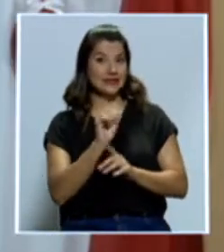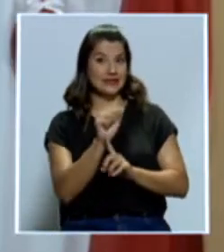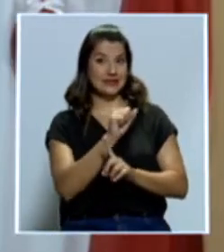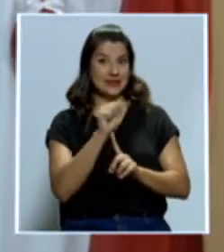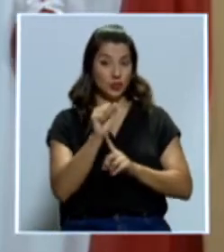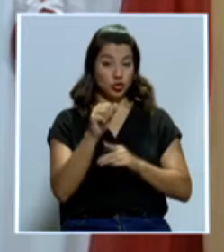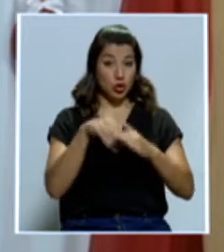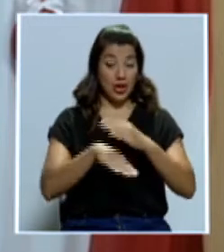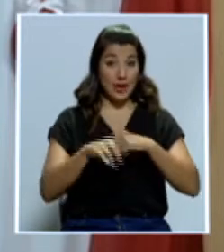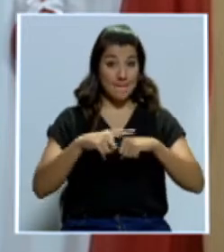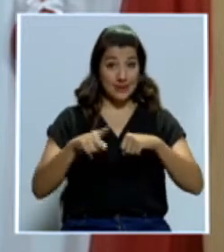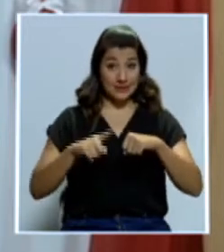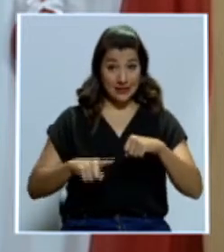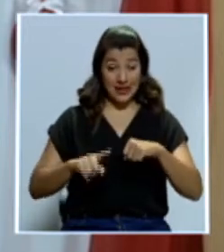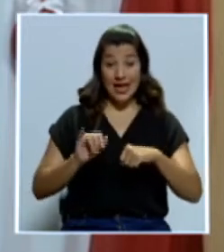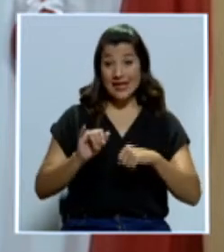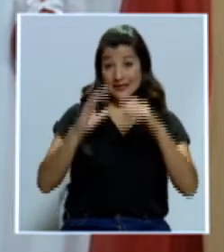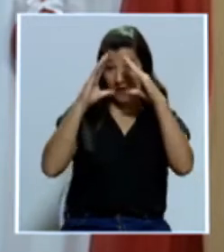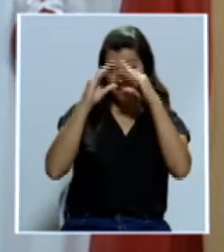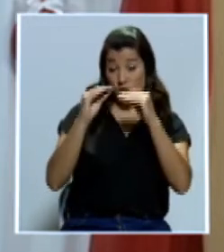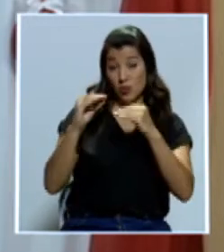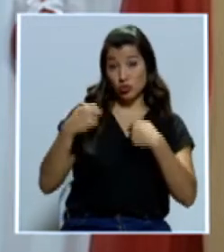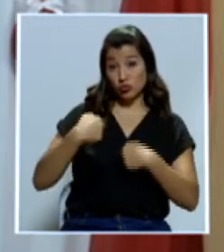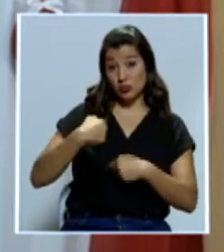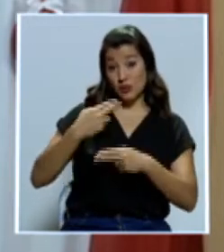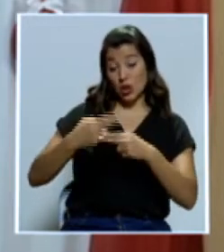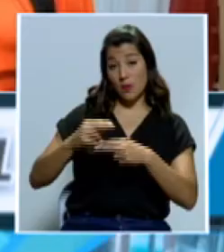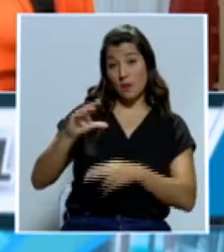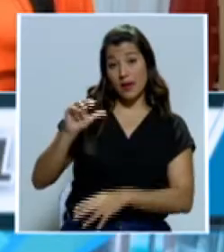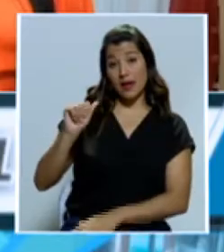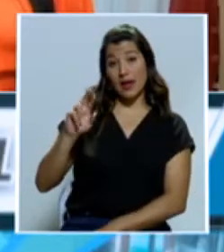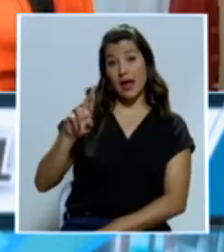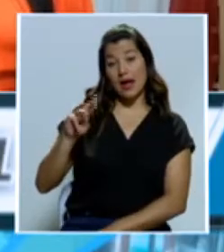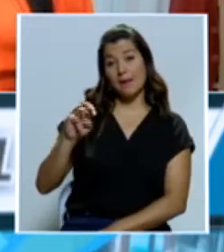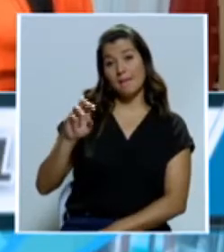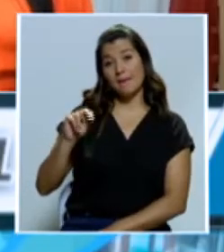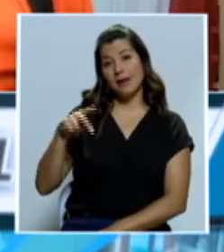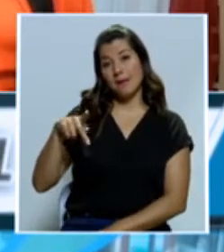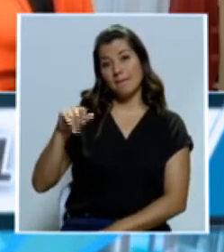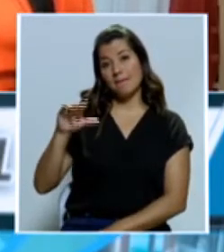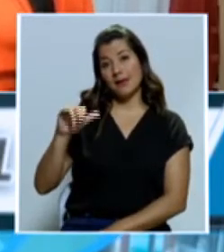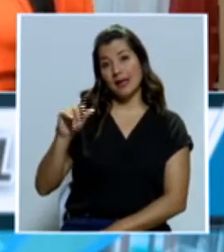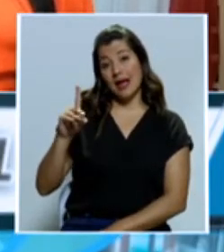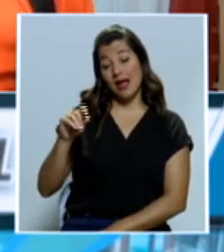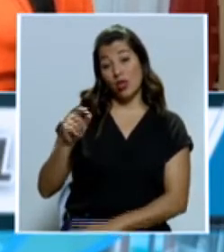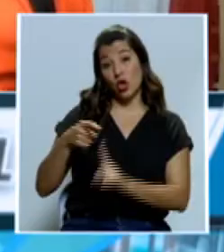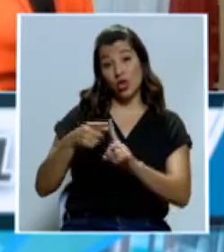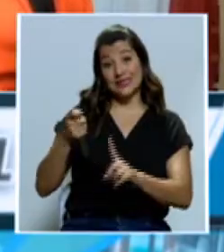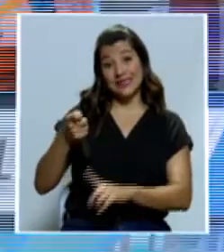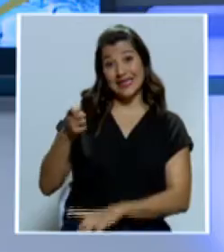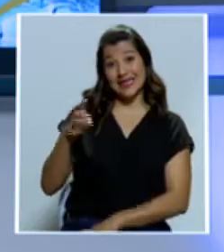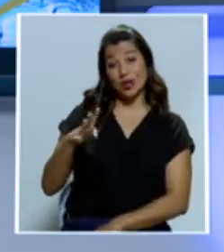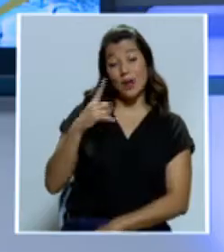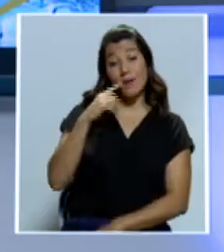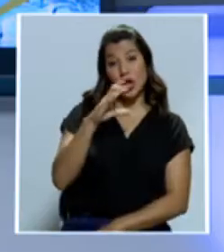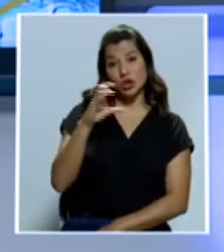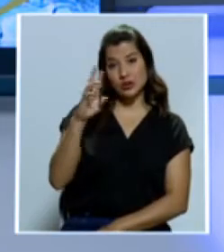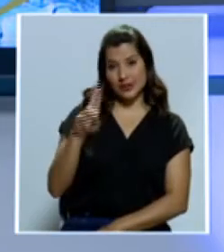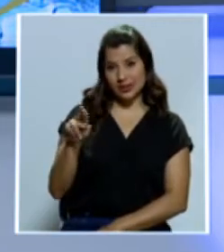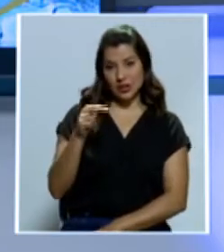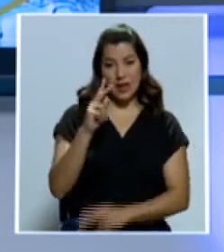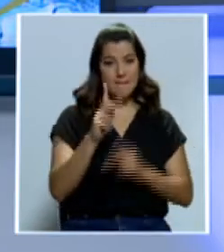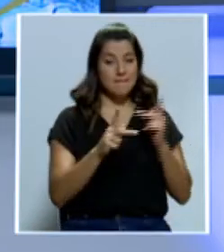en Pérez Celedón. Este es un reporte de Carmen Picado de TV Sur Canal 14 para Costa Rica Noticias. Perfecto, Carmen,